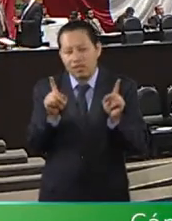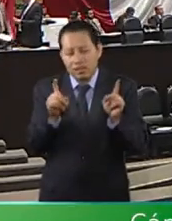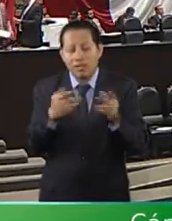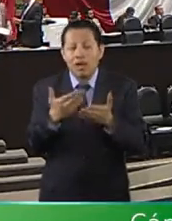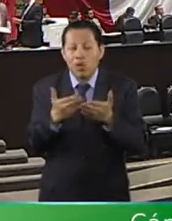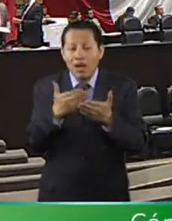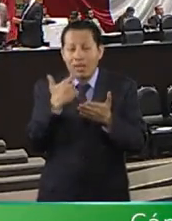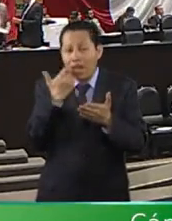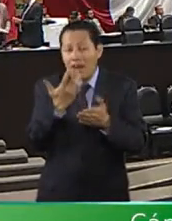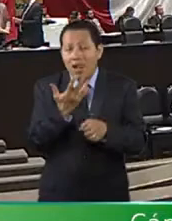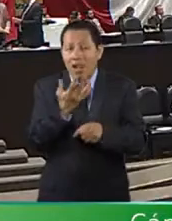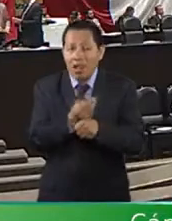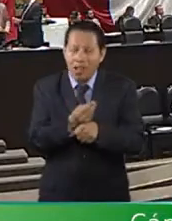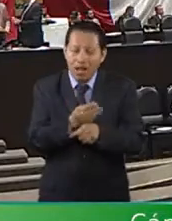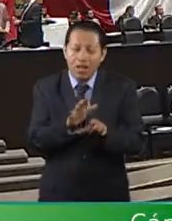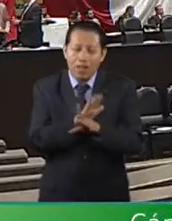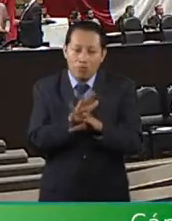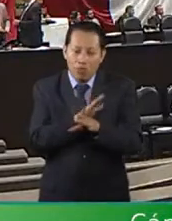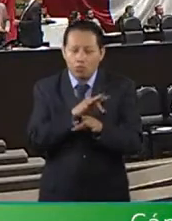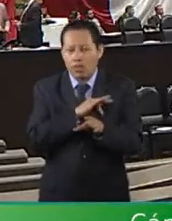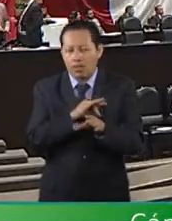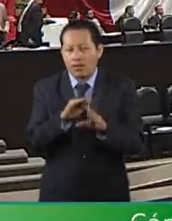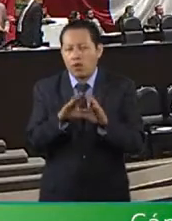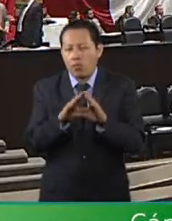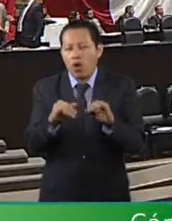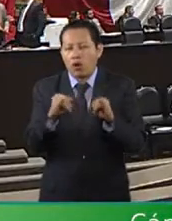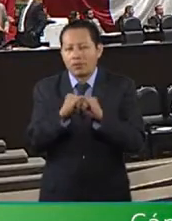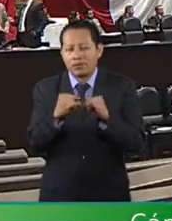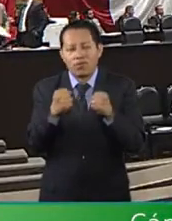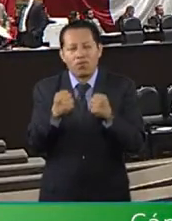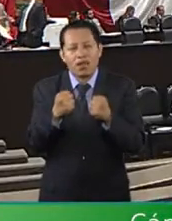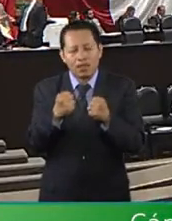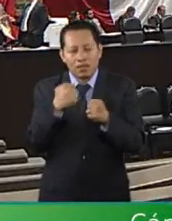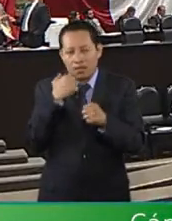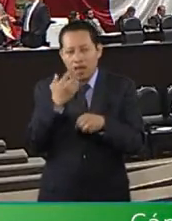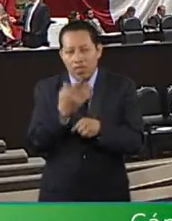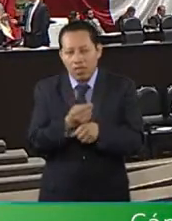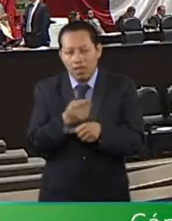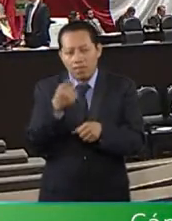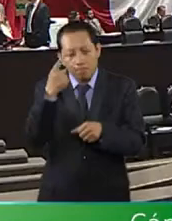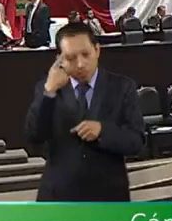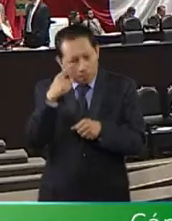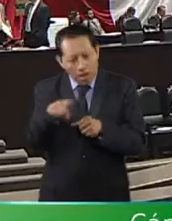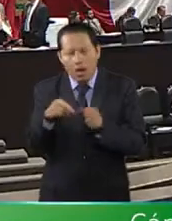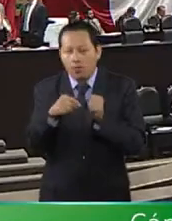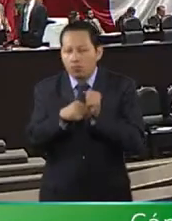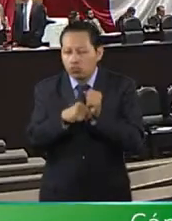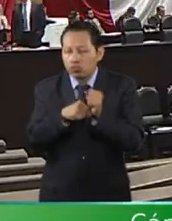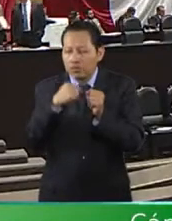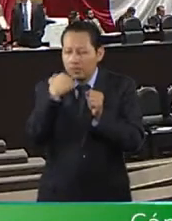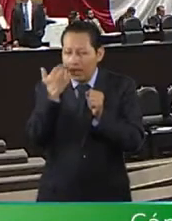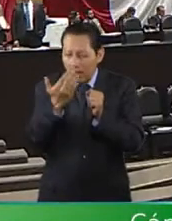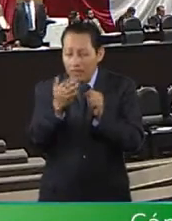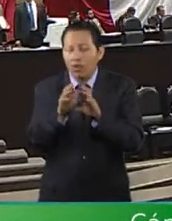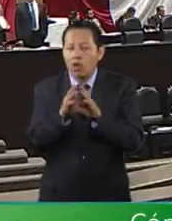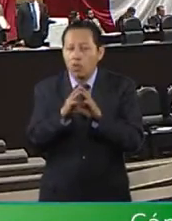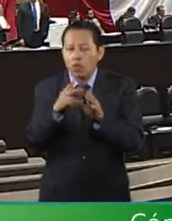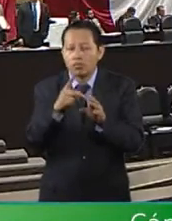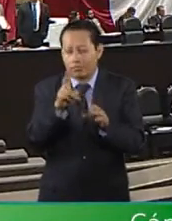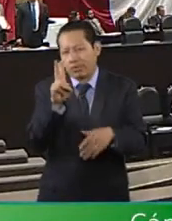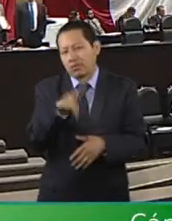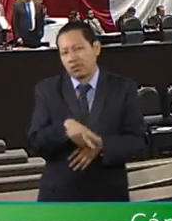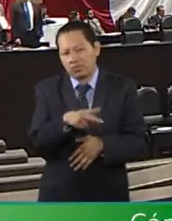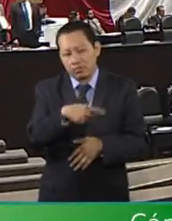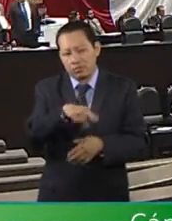naturaleza de estas grandes instituciones para tratar de ocultar el desastre que con sus decisiones han